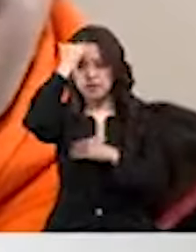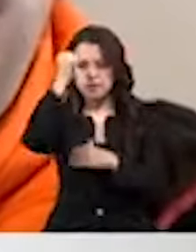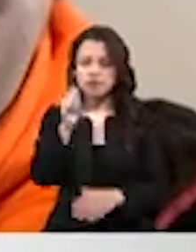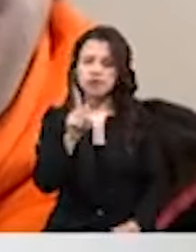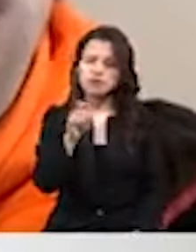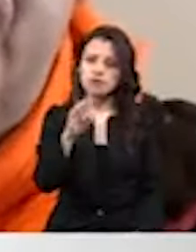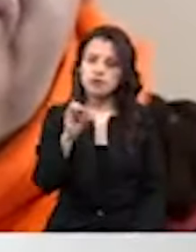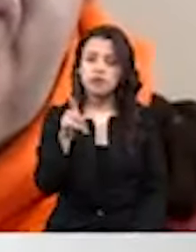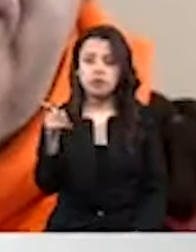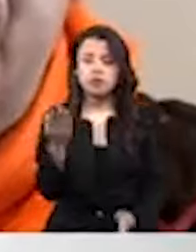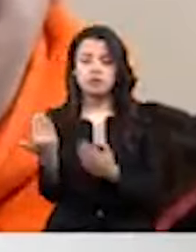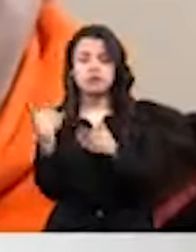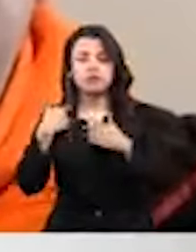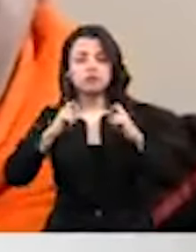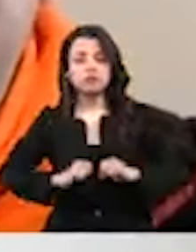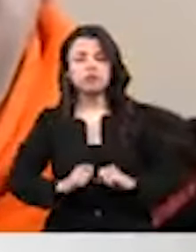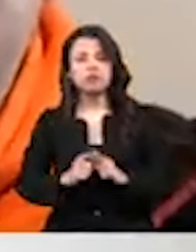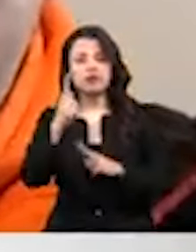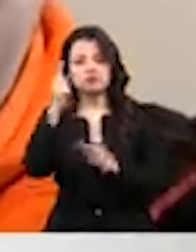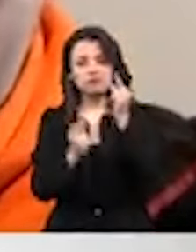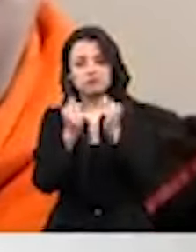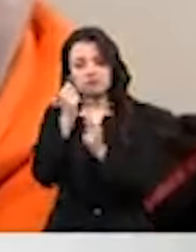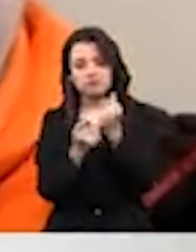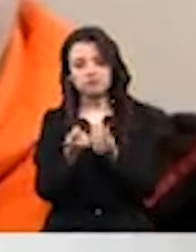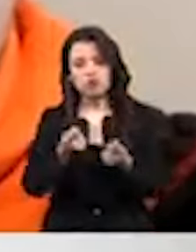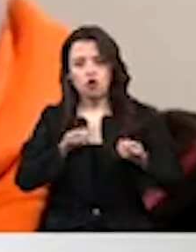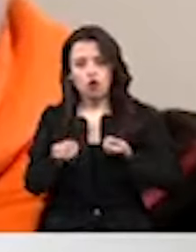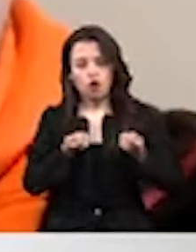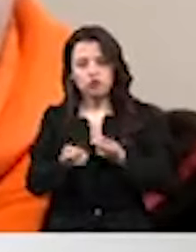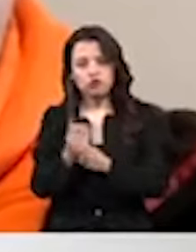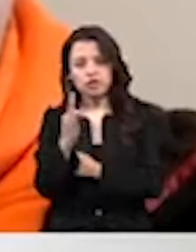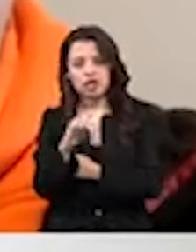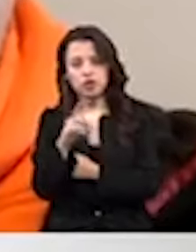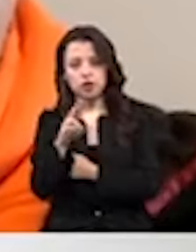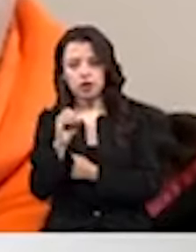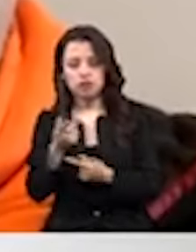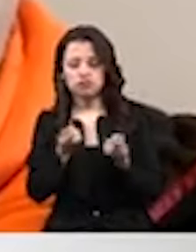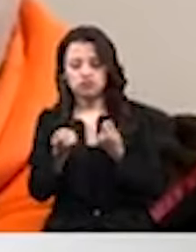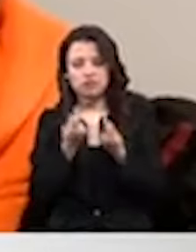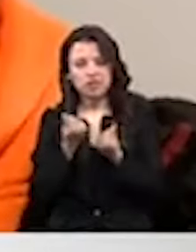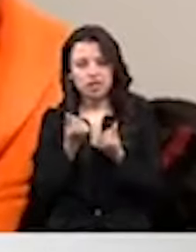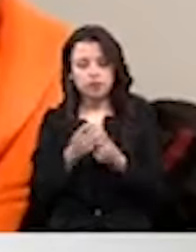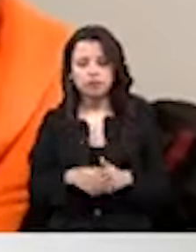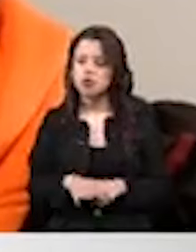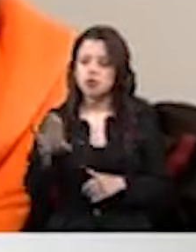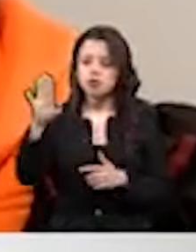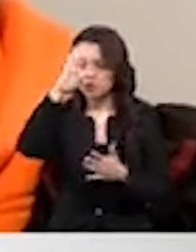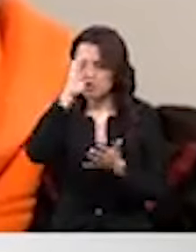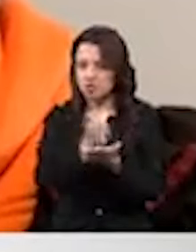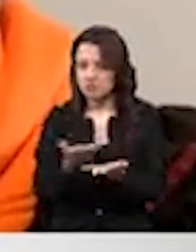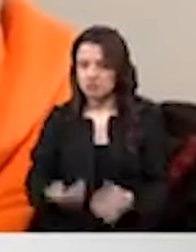el tesorero de ese documento que justamente hoy está investigando el Consejo Nacional Electoral. ¿A usted qué cree que va a